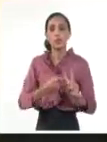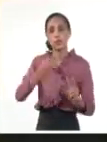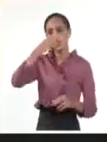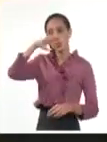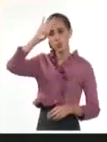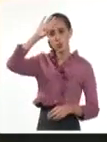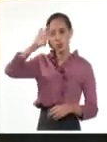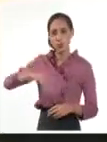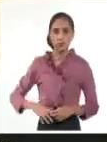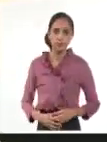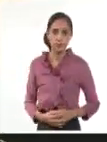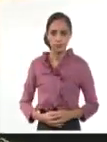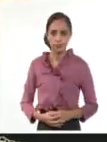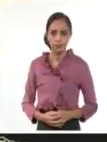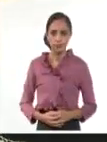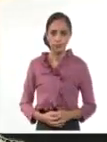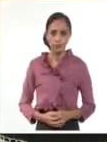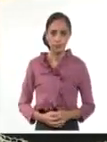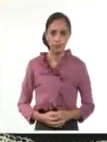sistema informativo de la televisión cubana